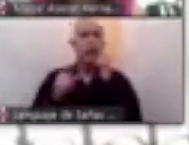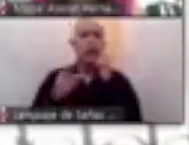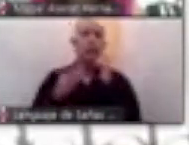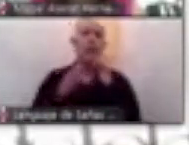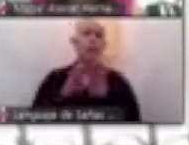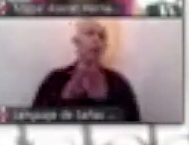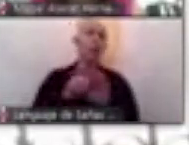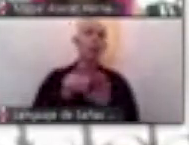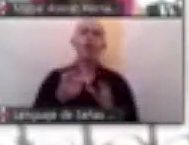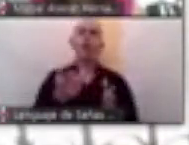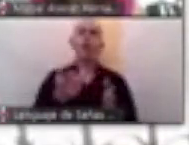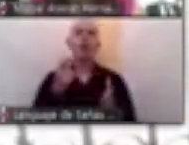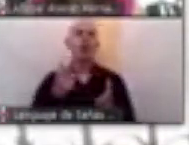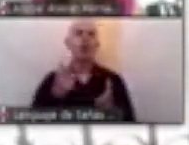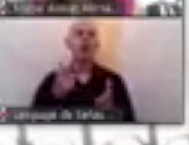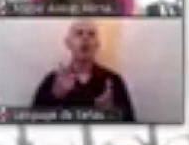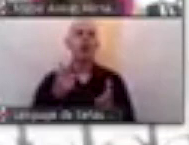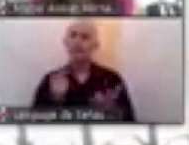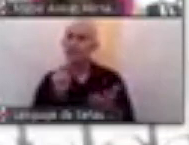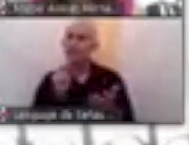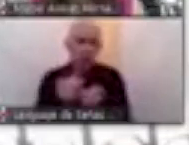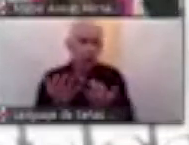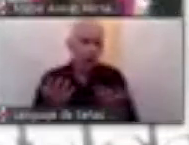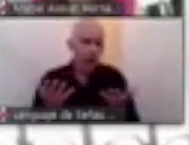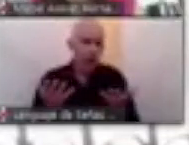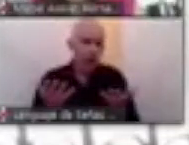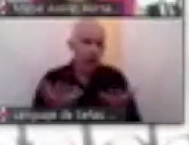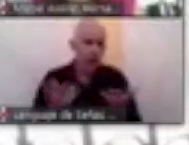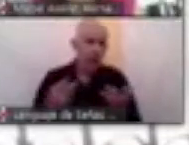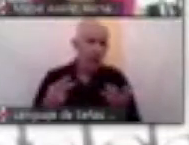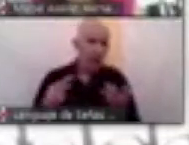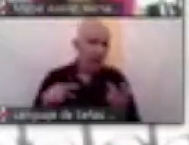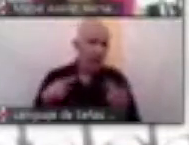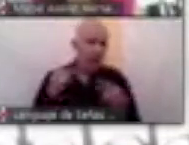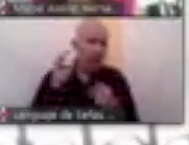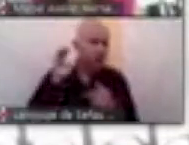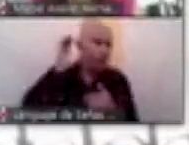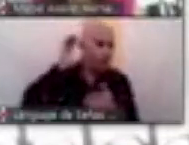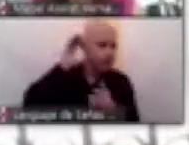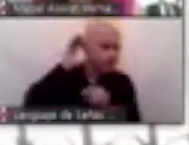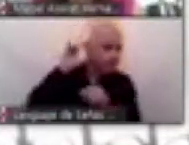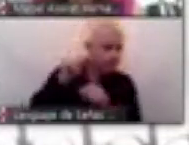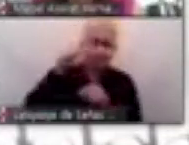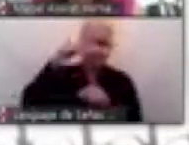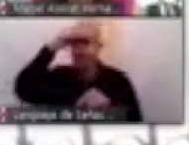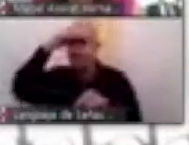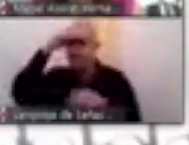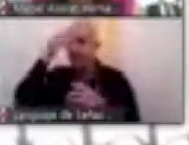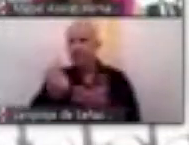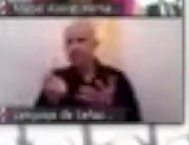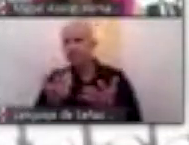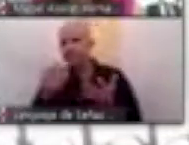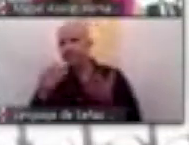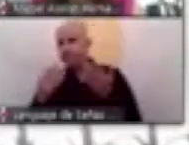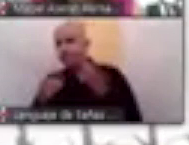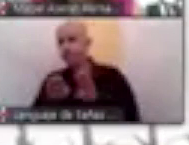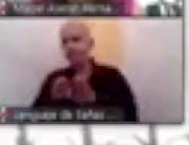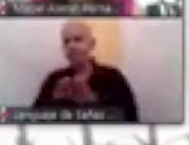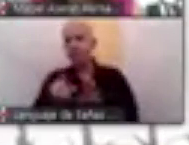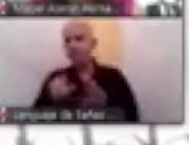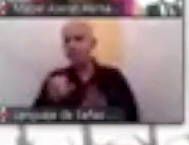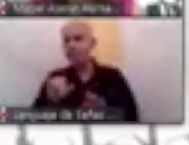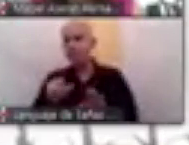2.738 capacitadoras y capacitadores electorales bonilla bonilla severo que elop le hará su parte para